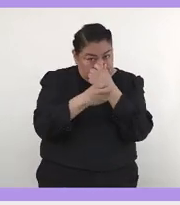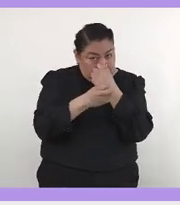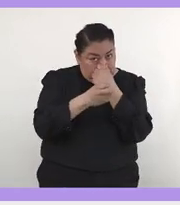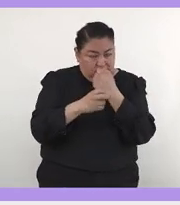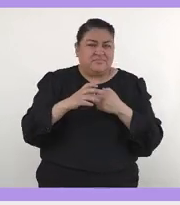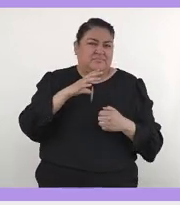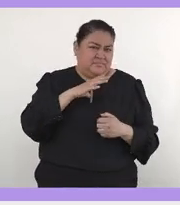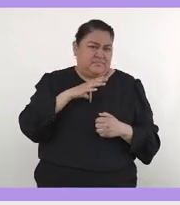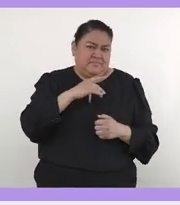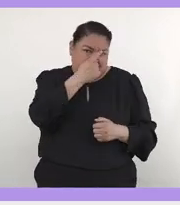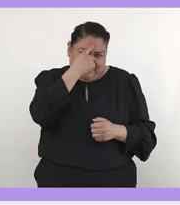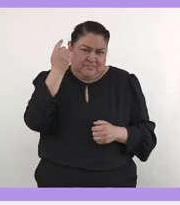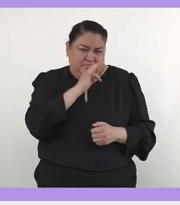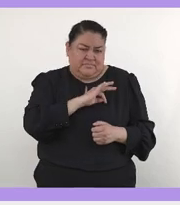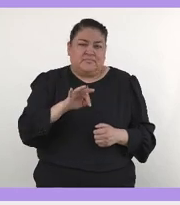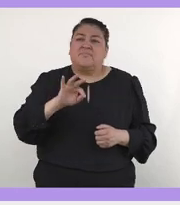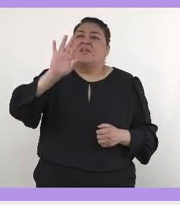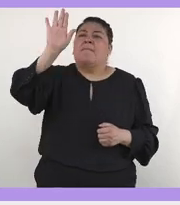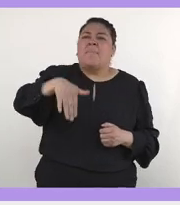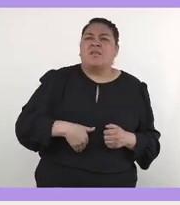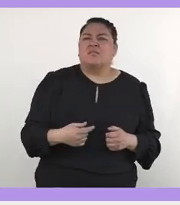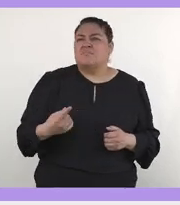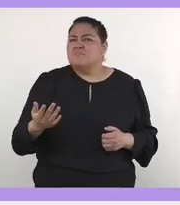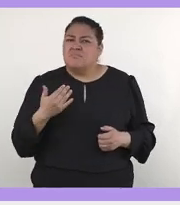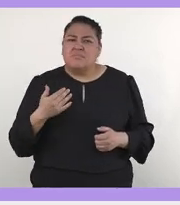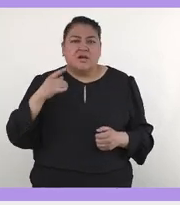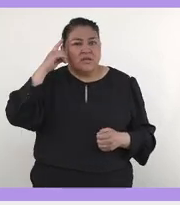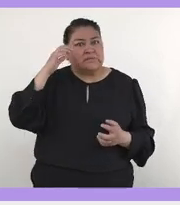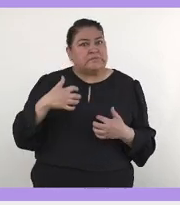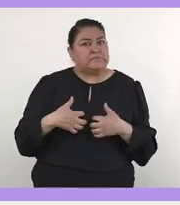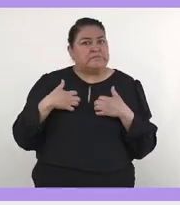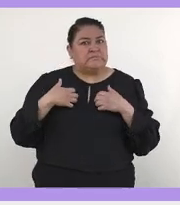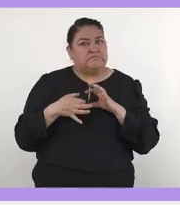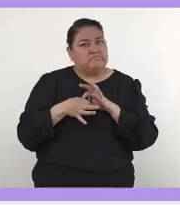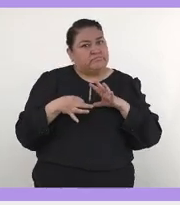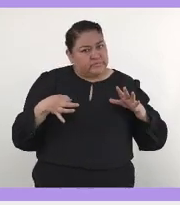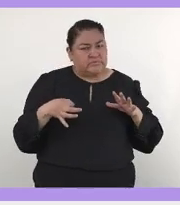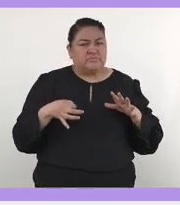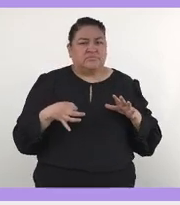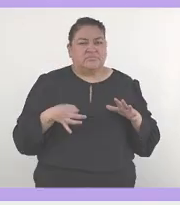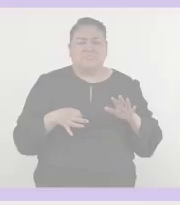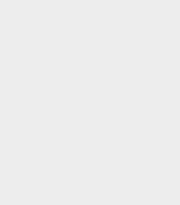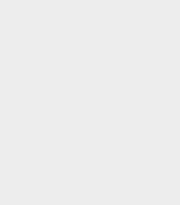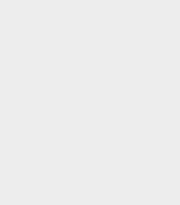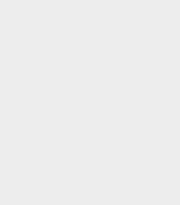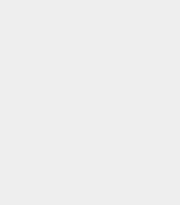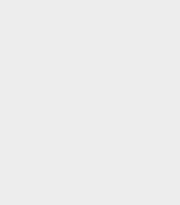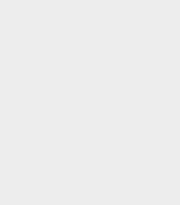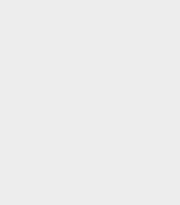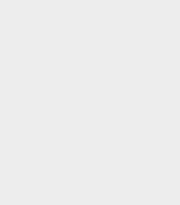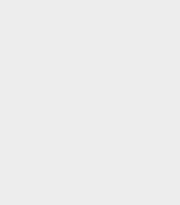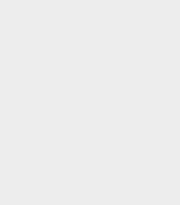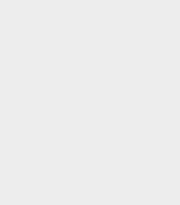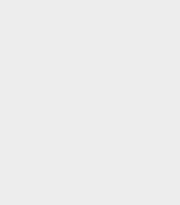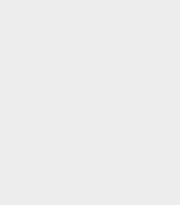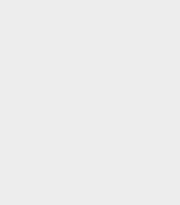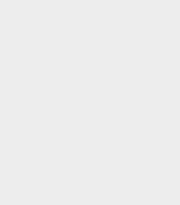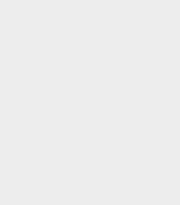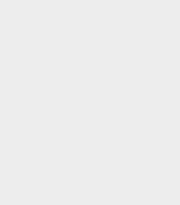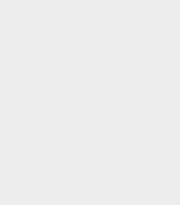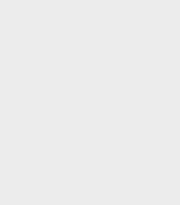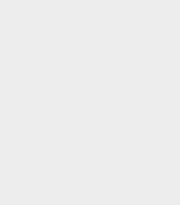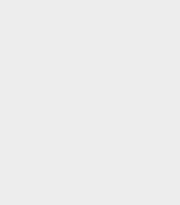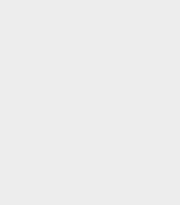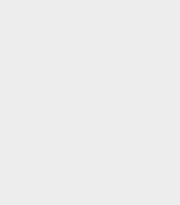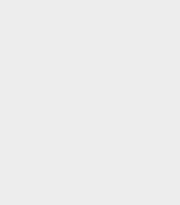a que si tú le dices Teresa Ven para catere Y entonces ya no hay conexión y todo lo demás empieza a perder no entonces